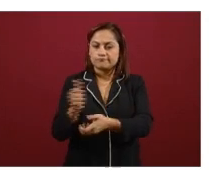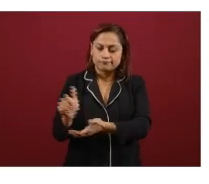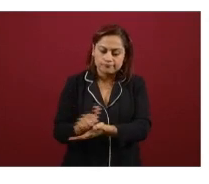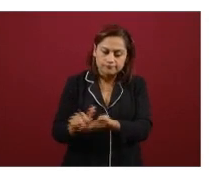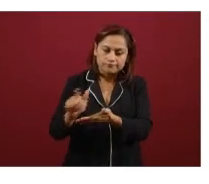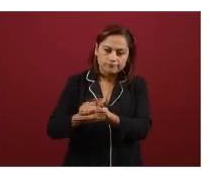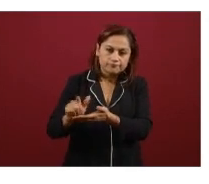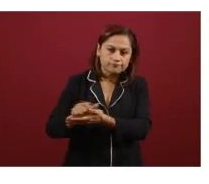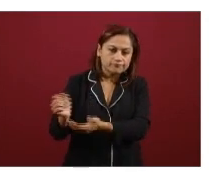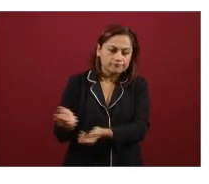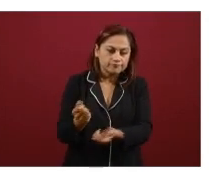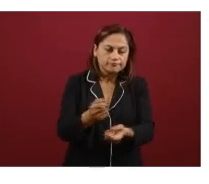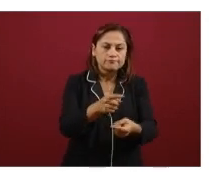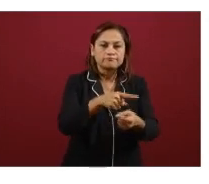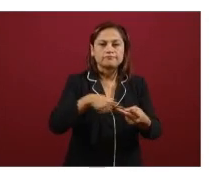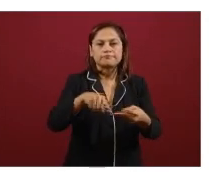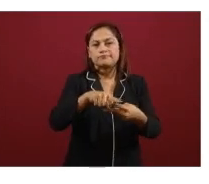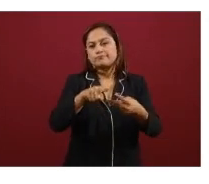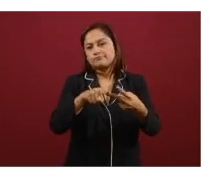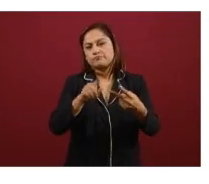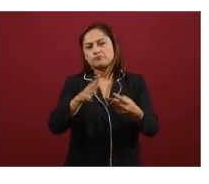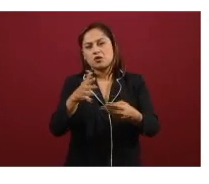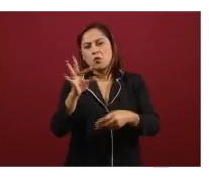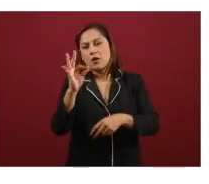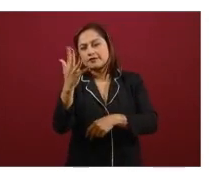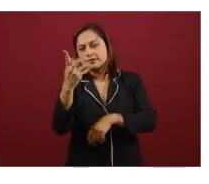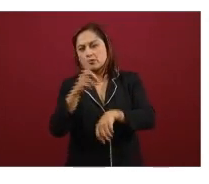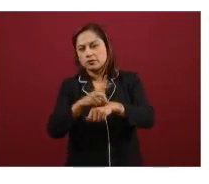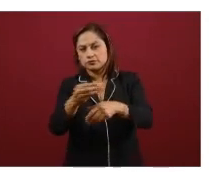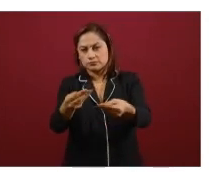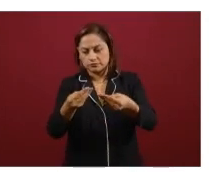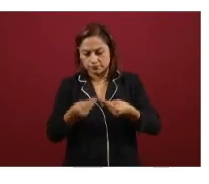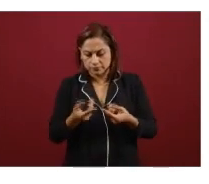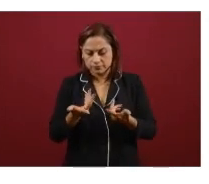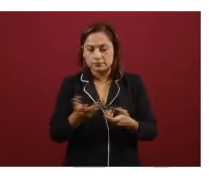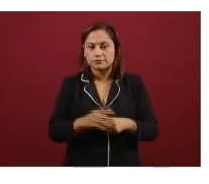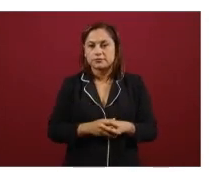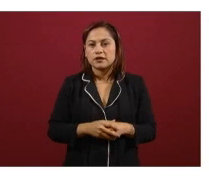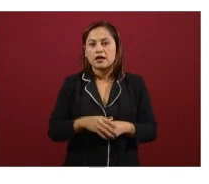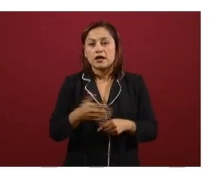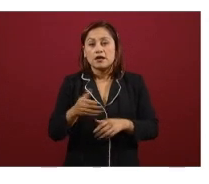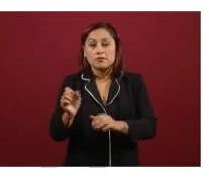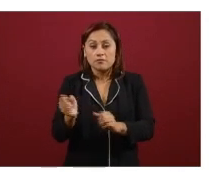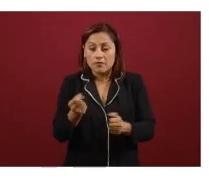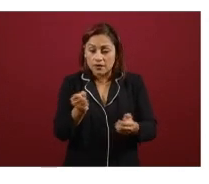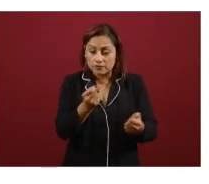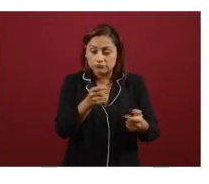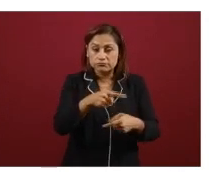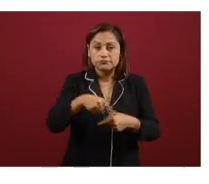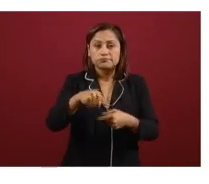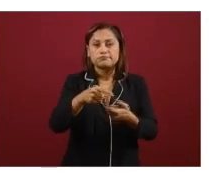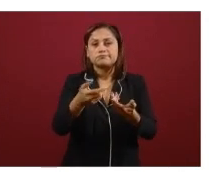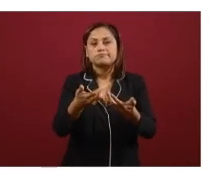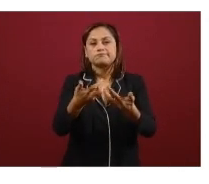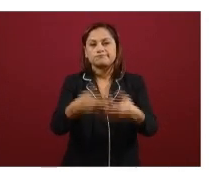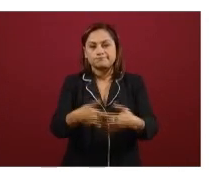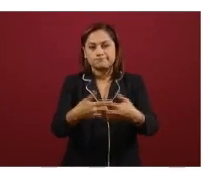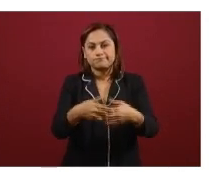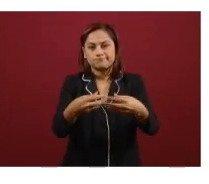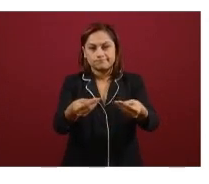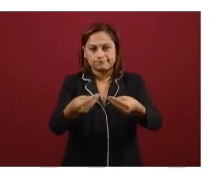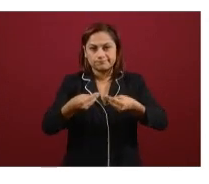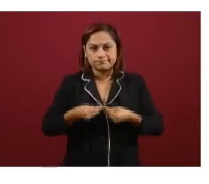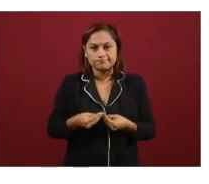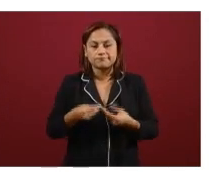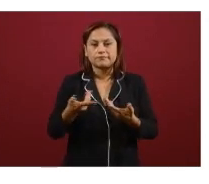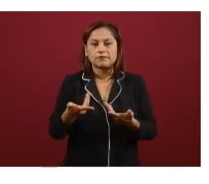con lo que se refiere a las barreras, más o menos en 60 días nos entregarían los primeros 200